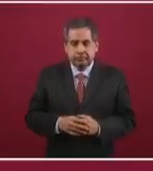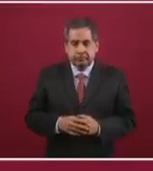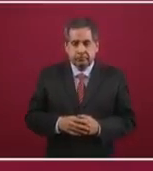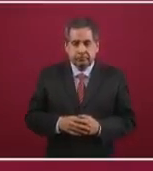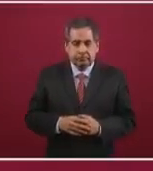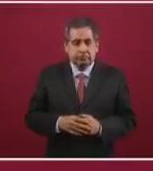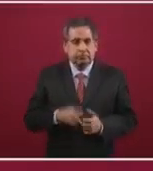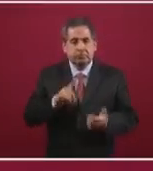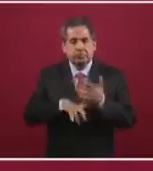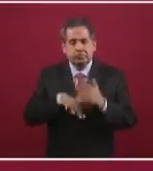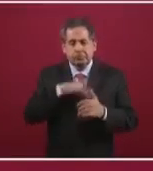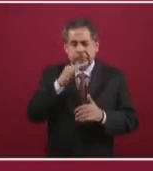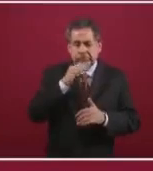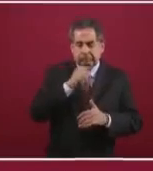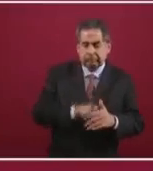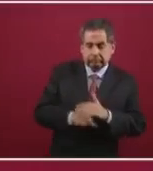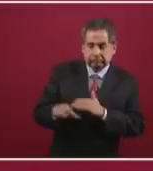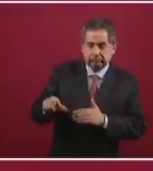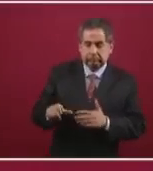sobornos,